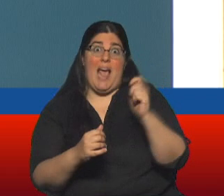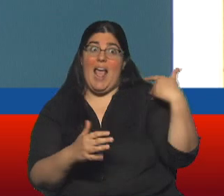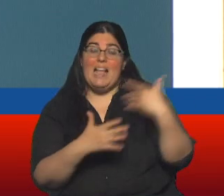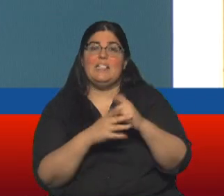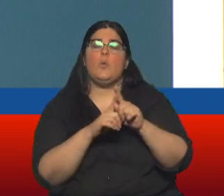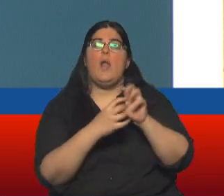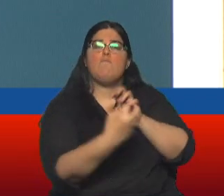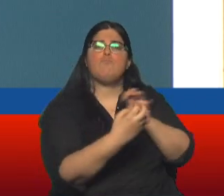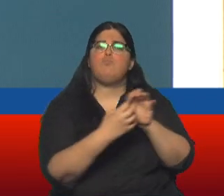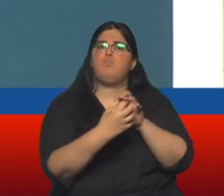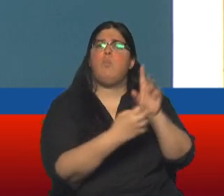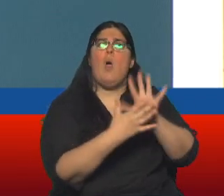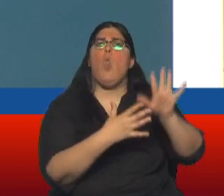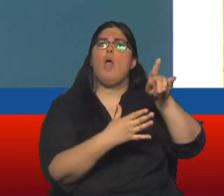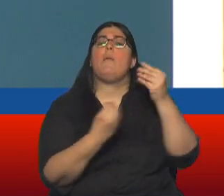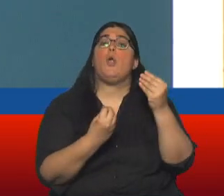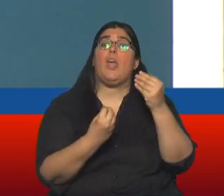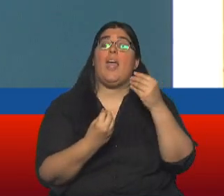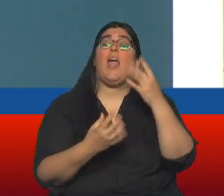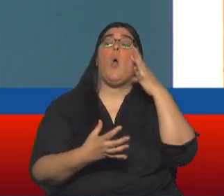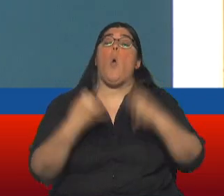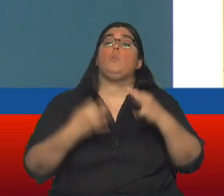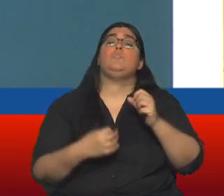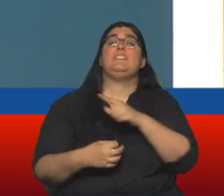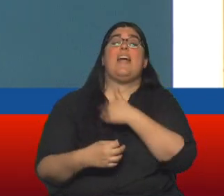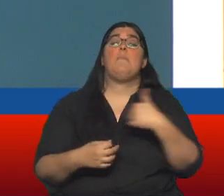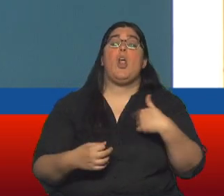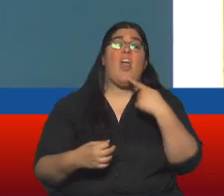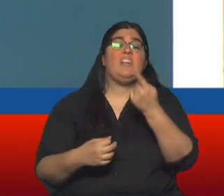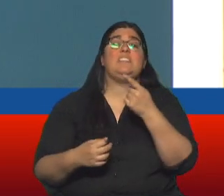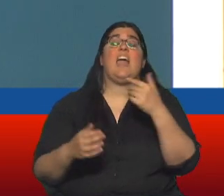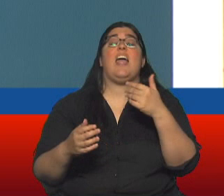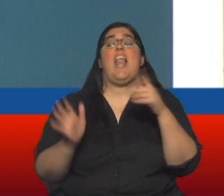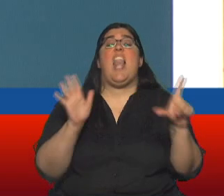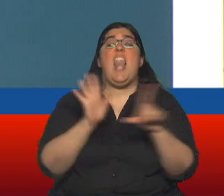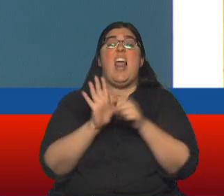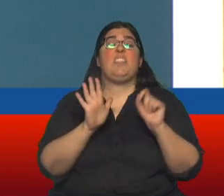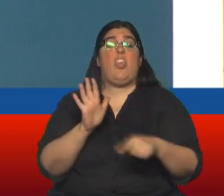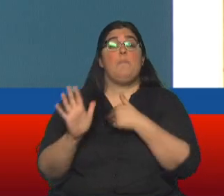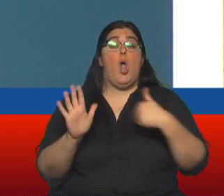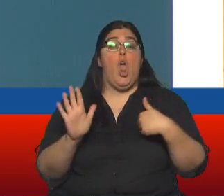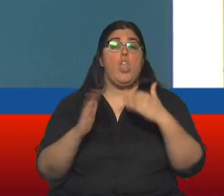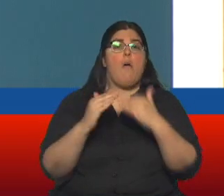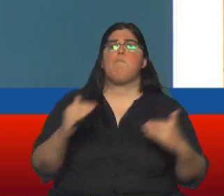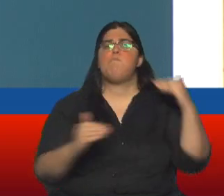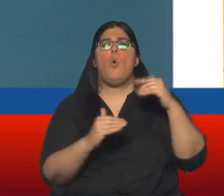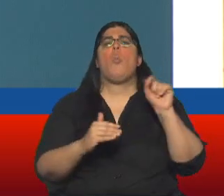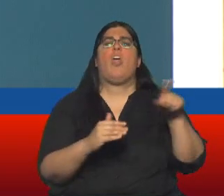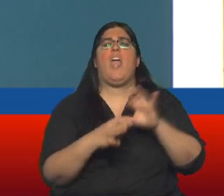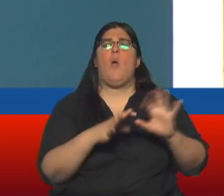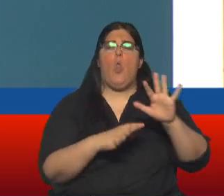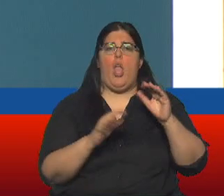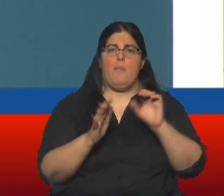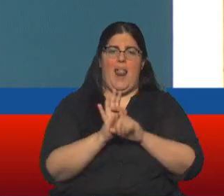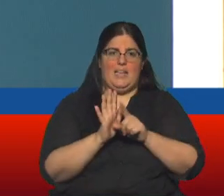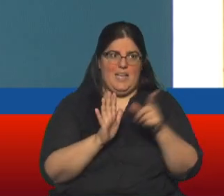Unión Europea porque la justicia polaca dijo que las leyes de Polonia están por encima de las leyes de la Unión Europea, algo que no le gusta nada a la